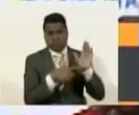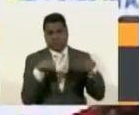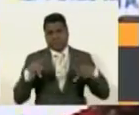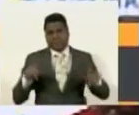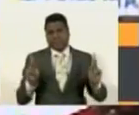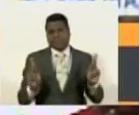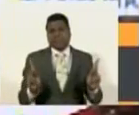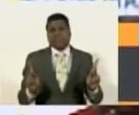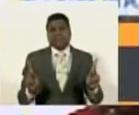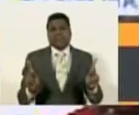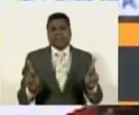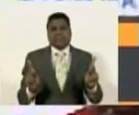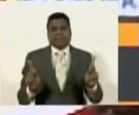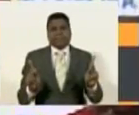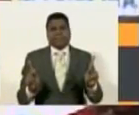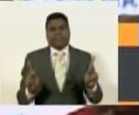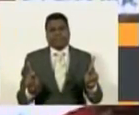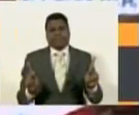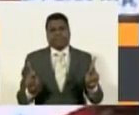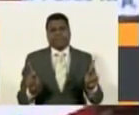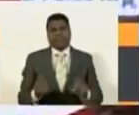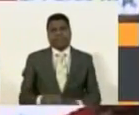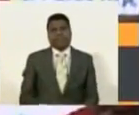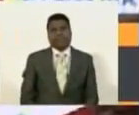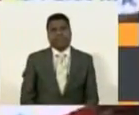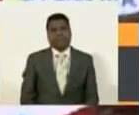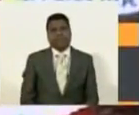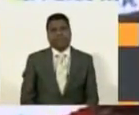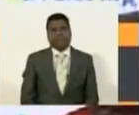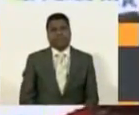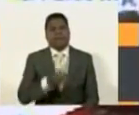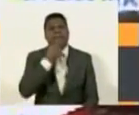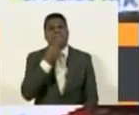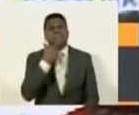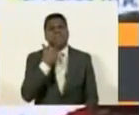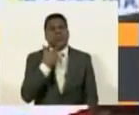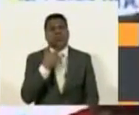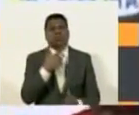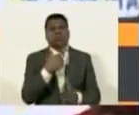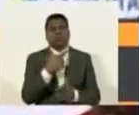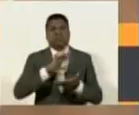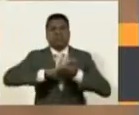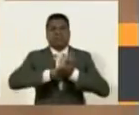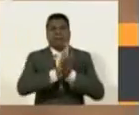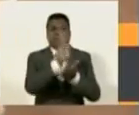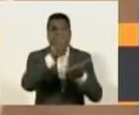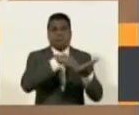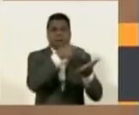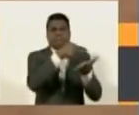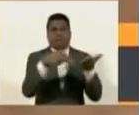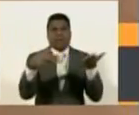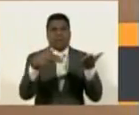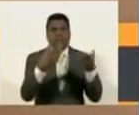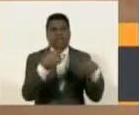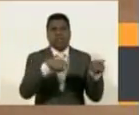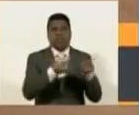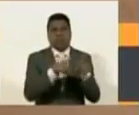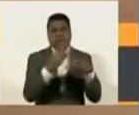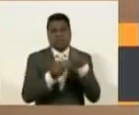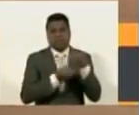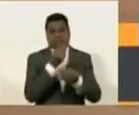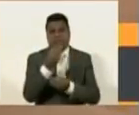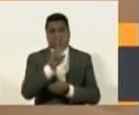permitiría llevarse a esta hermosa constitución y desaparecerla como lo hicieron en el 2002.